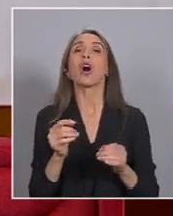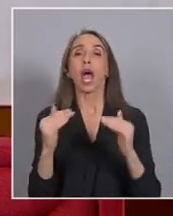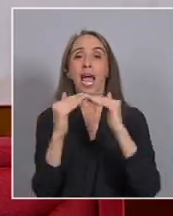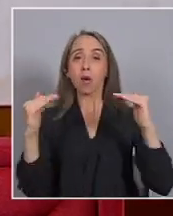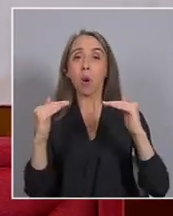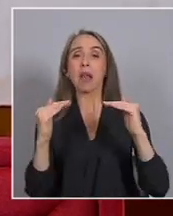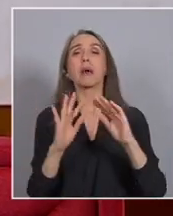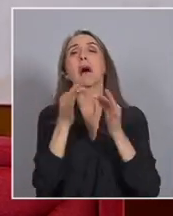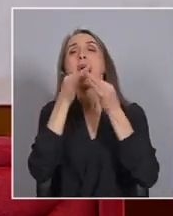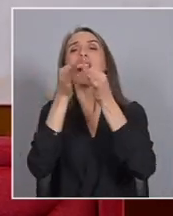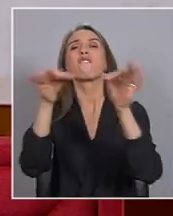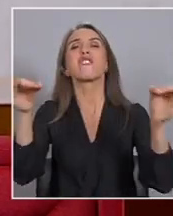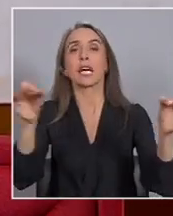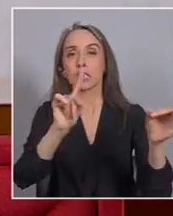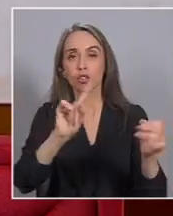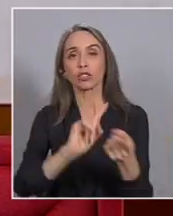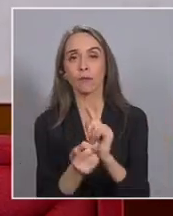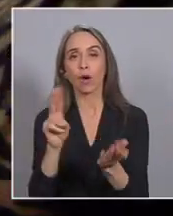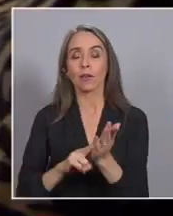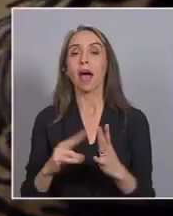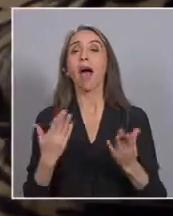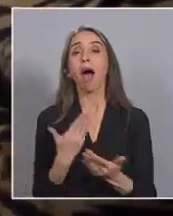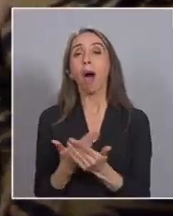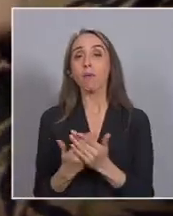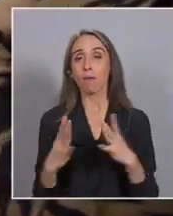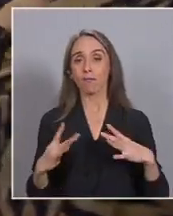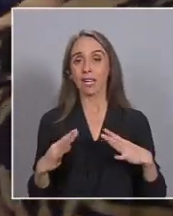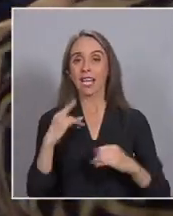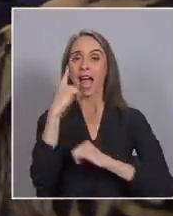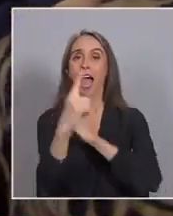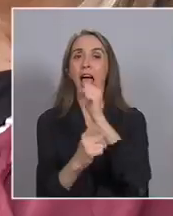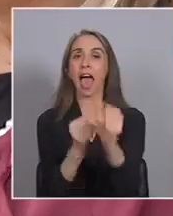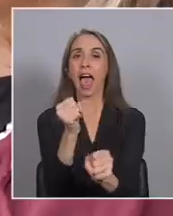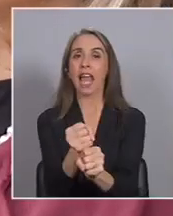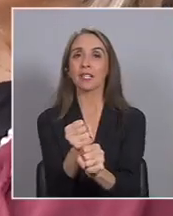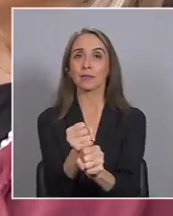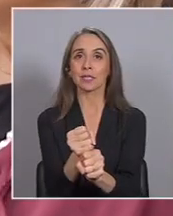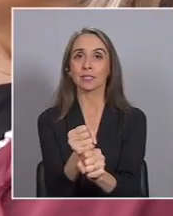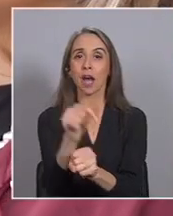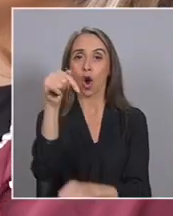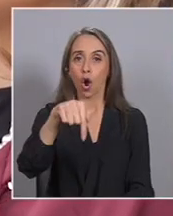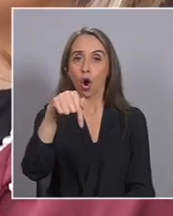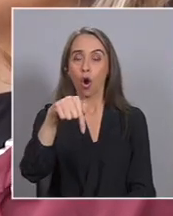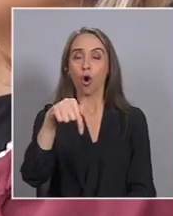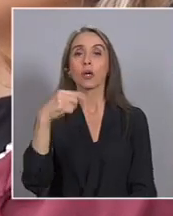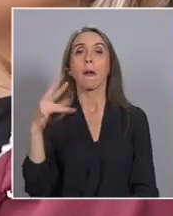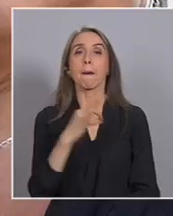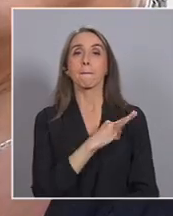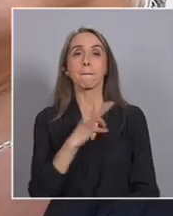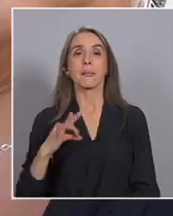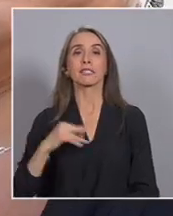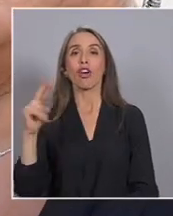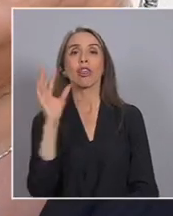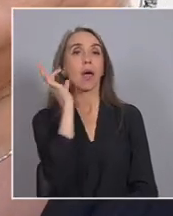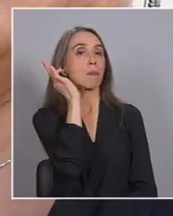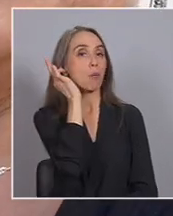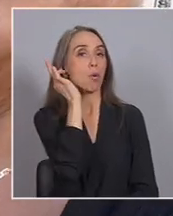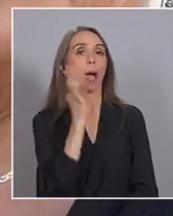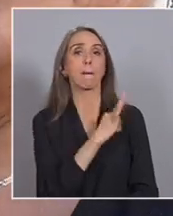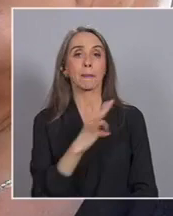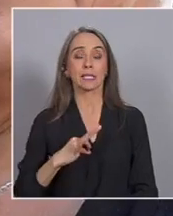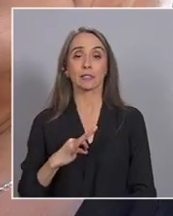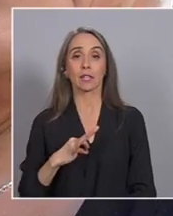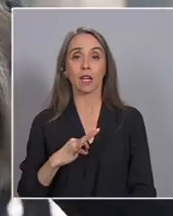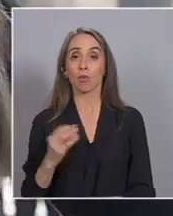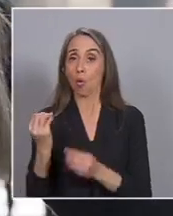realidad. Aprovecho de felicitar el aniversario hoy día del Ministerio de la Mujer, Ministerio